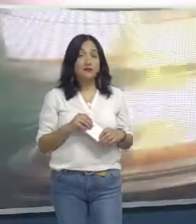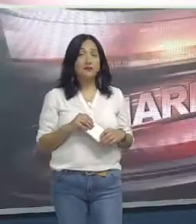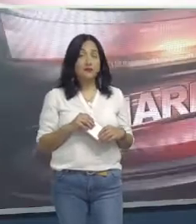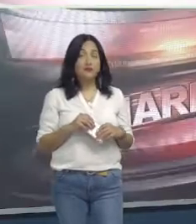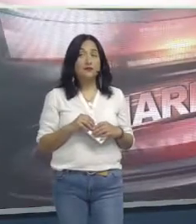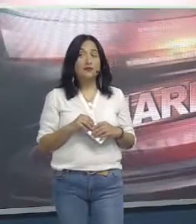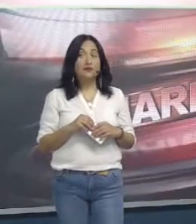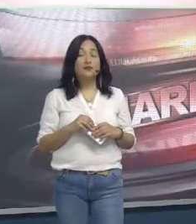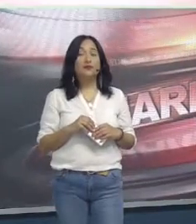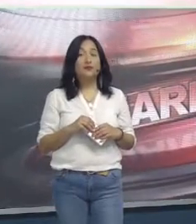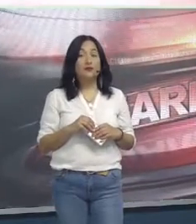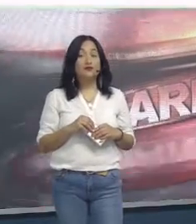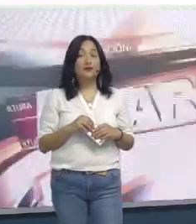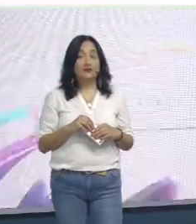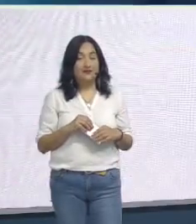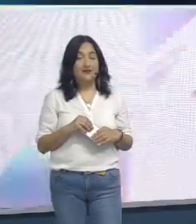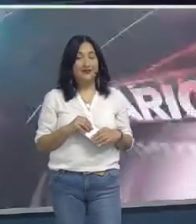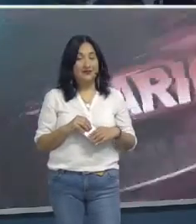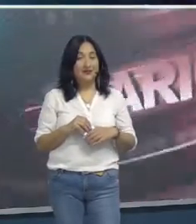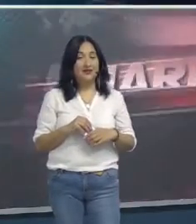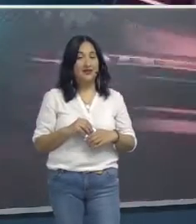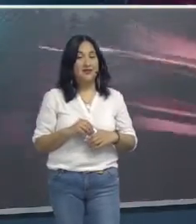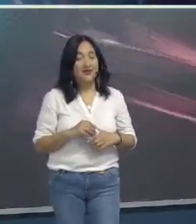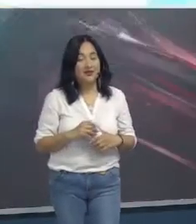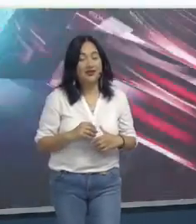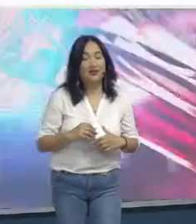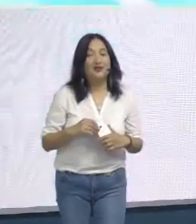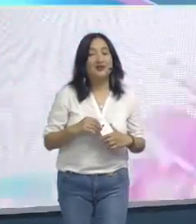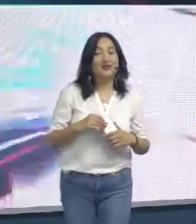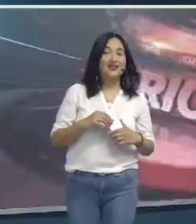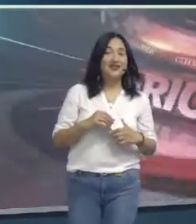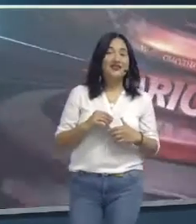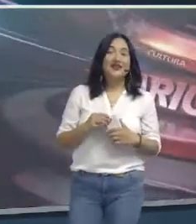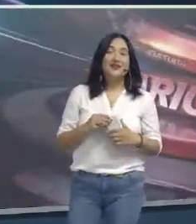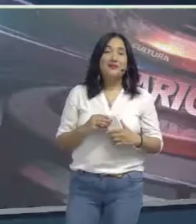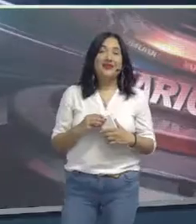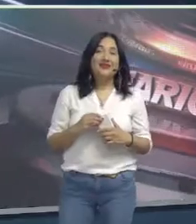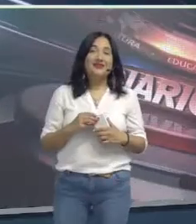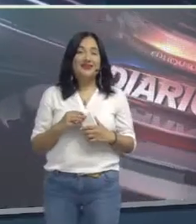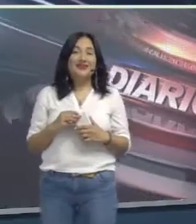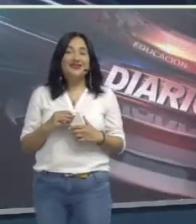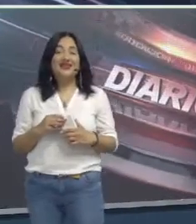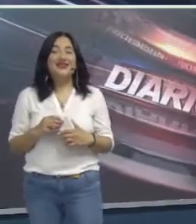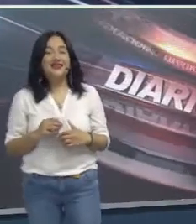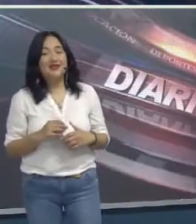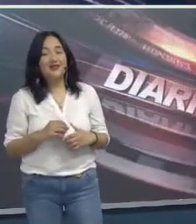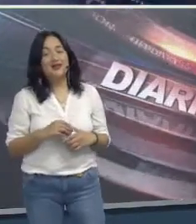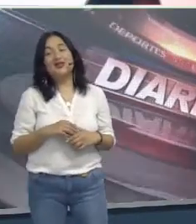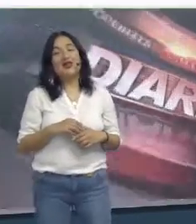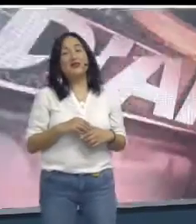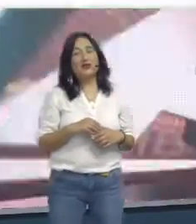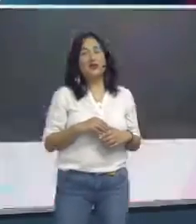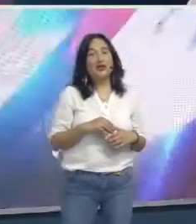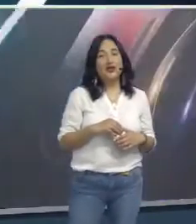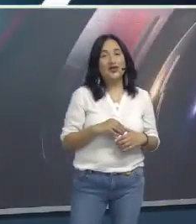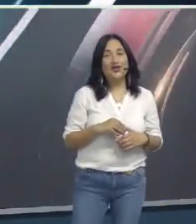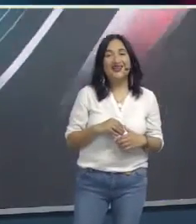que fueron hisopados. Bien, claro. Se tomaron todas las precauciones. Bien, ministra, le agradecemos la